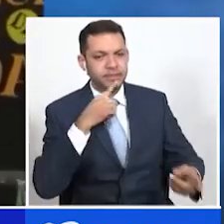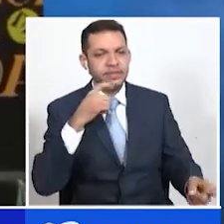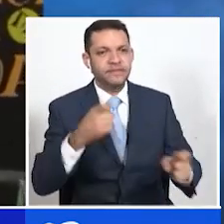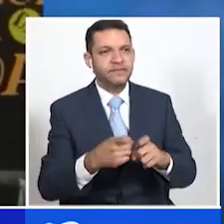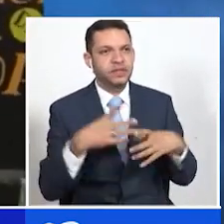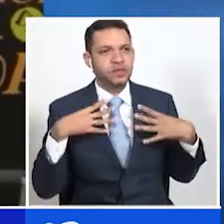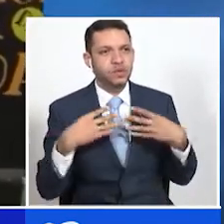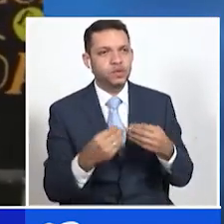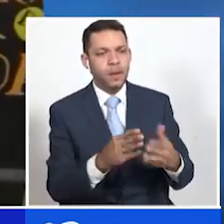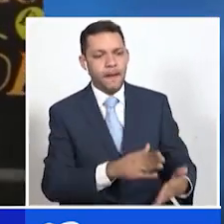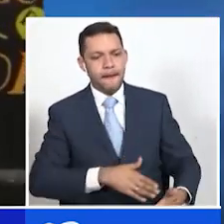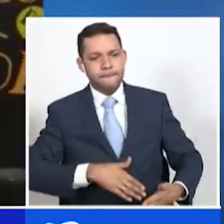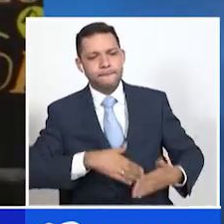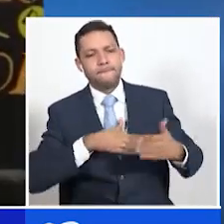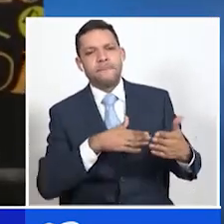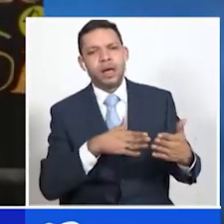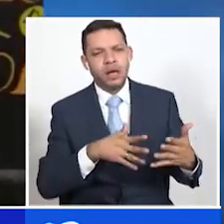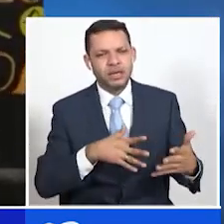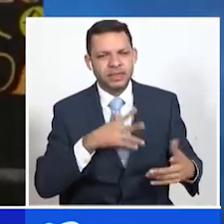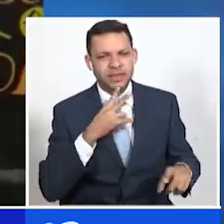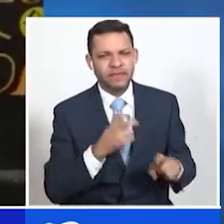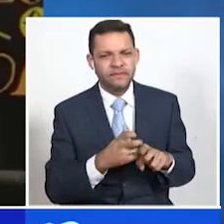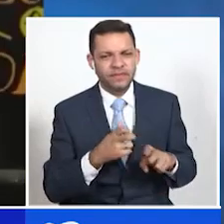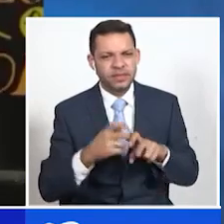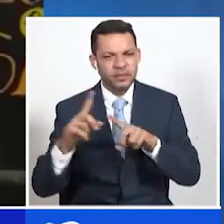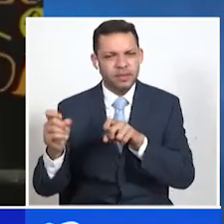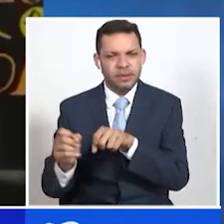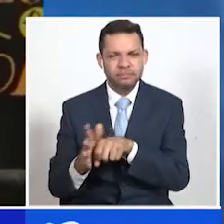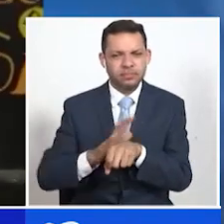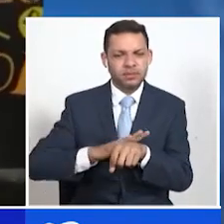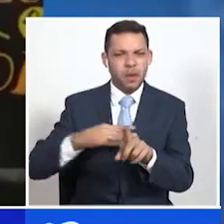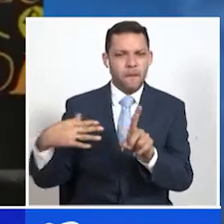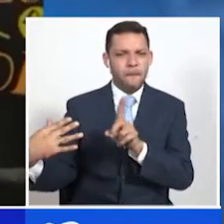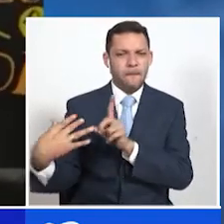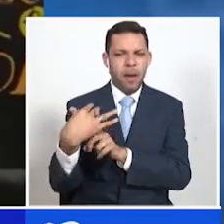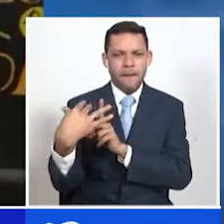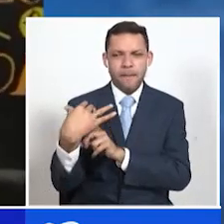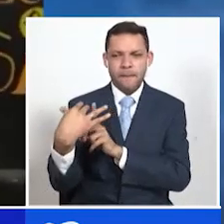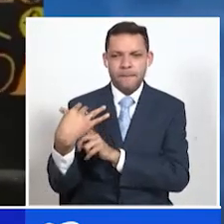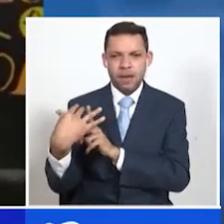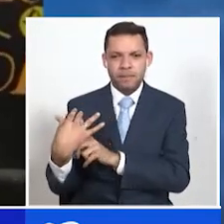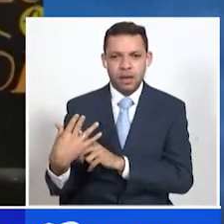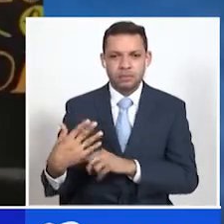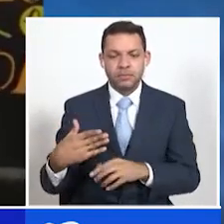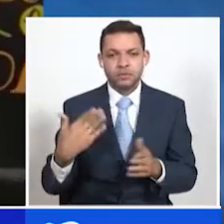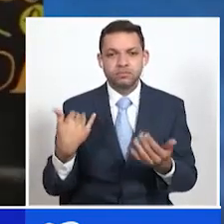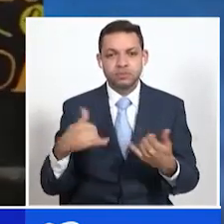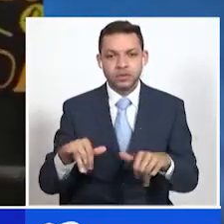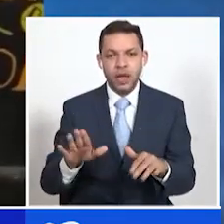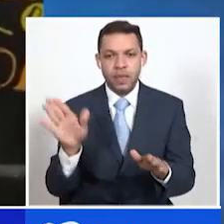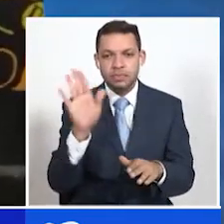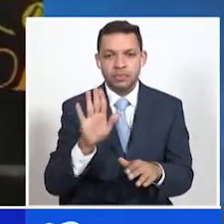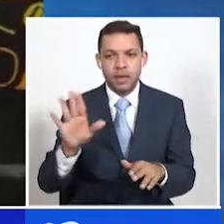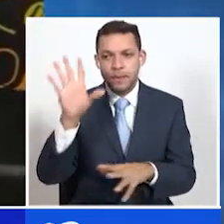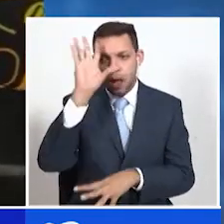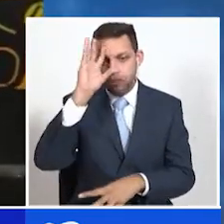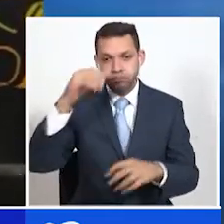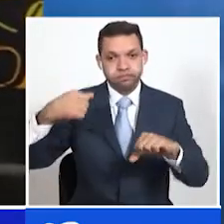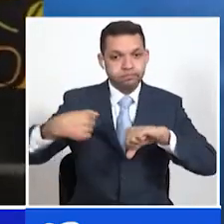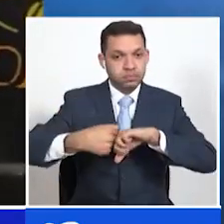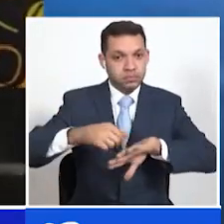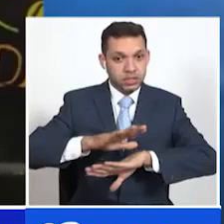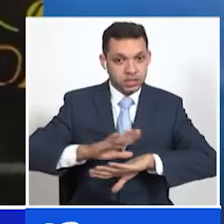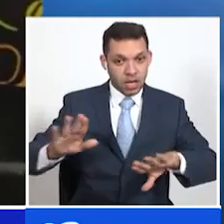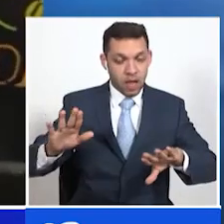afectados por la crisis ocasionada por la pandemia. No es suficiente con un programa departamental de concertación ni